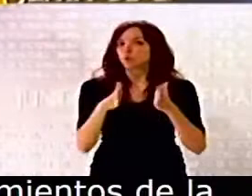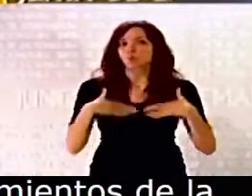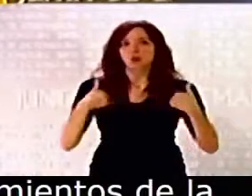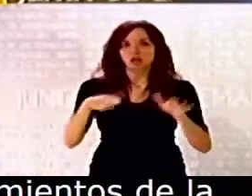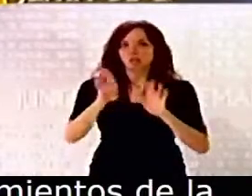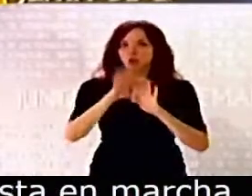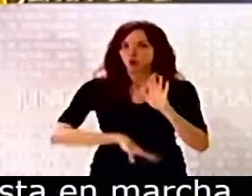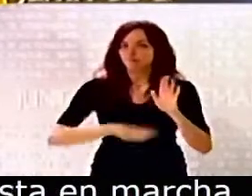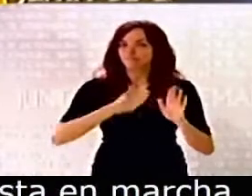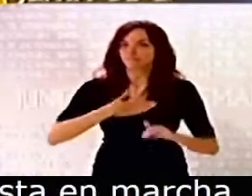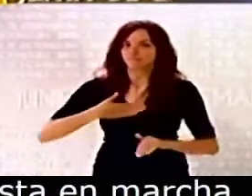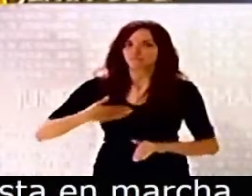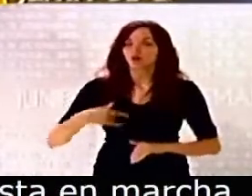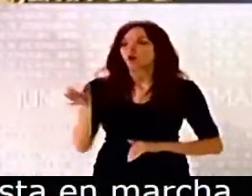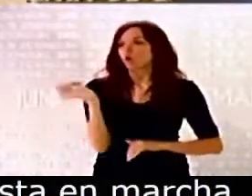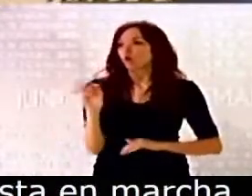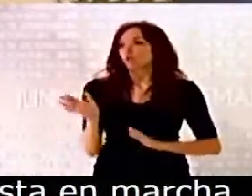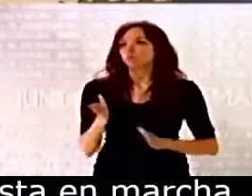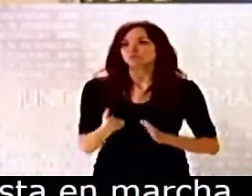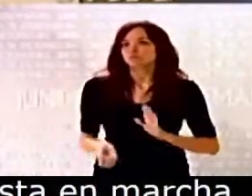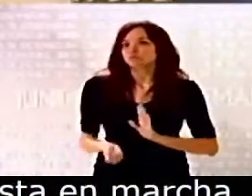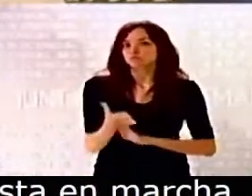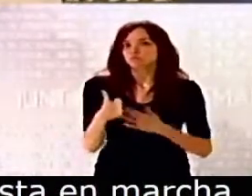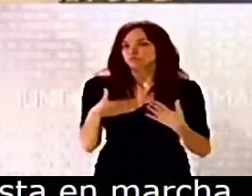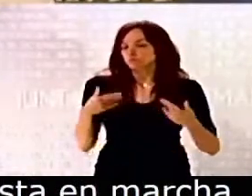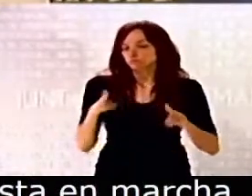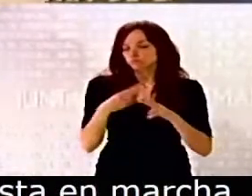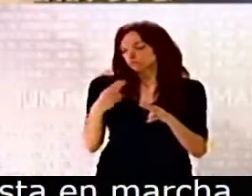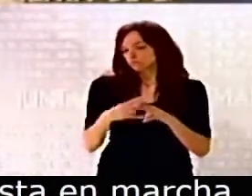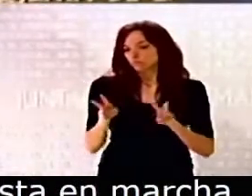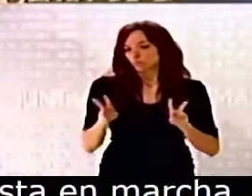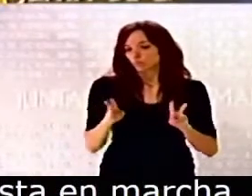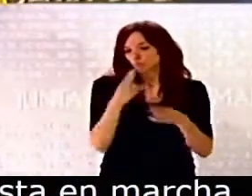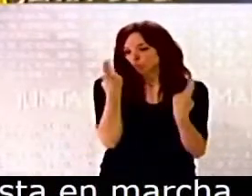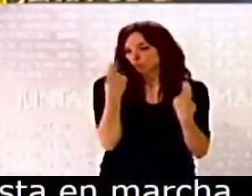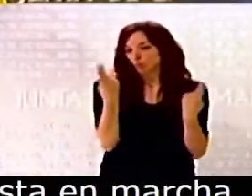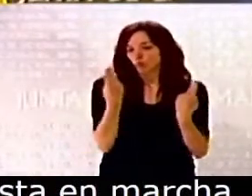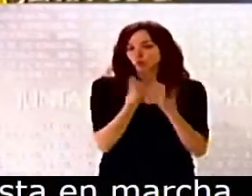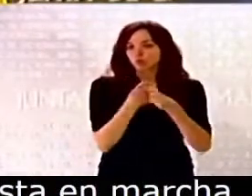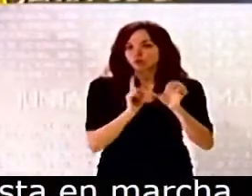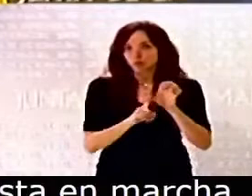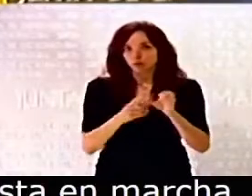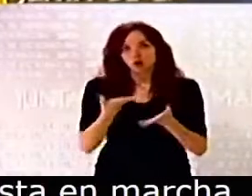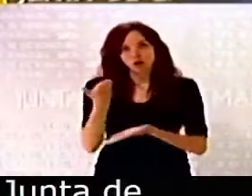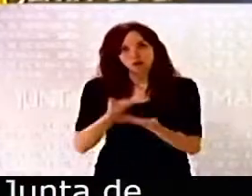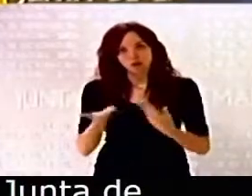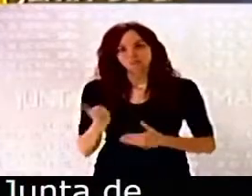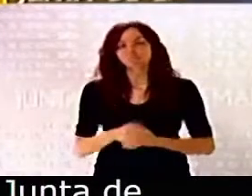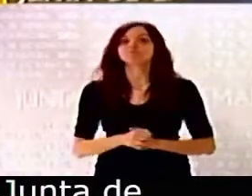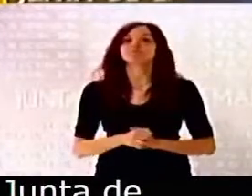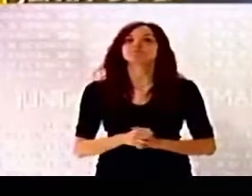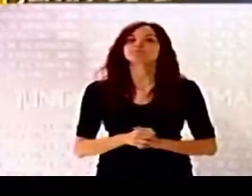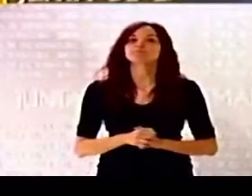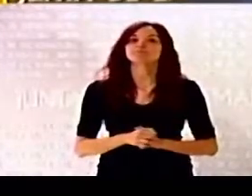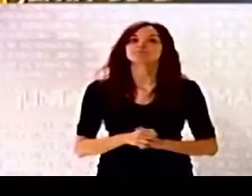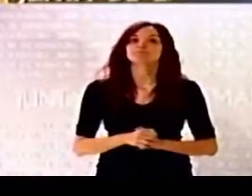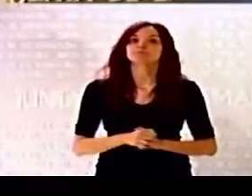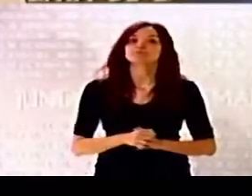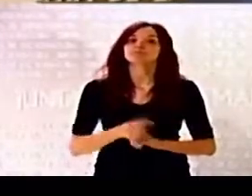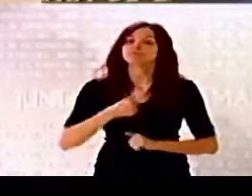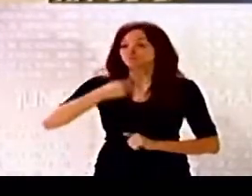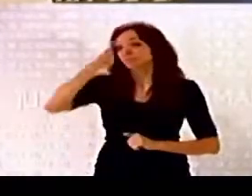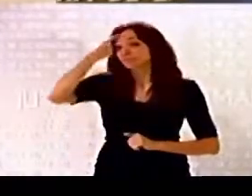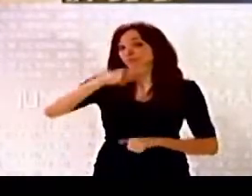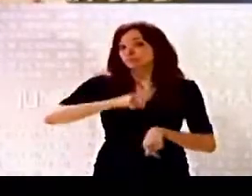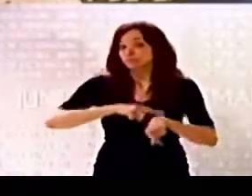programa, a la hora de poner en marcha cualquier nueva política pública por parte de la Junta de Extremadura. Y conocedora de esta premura